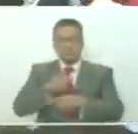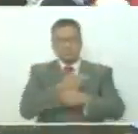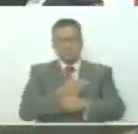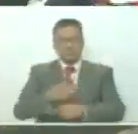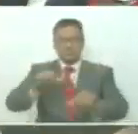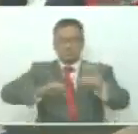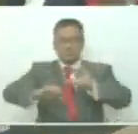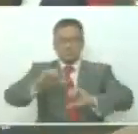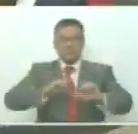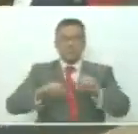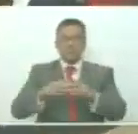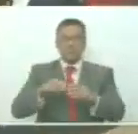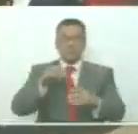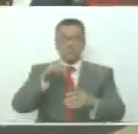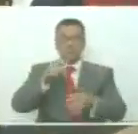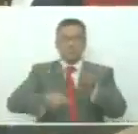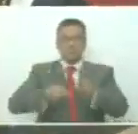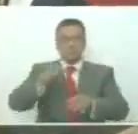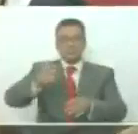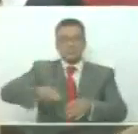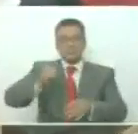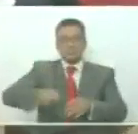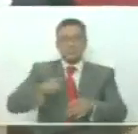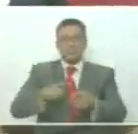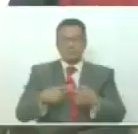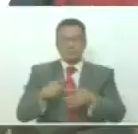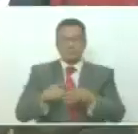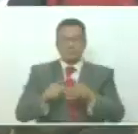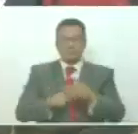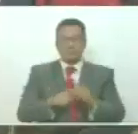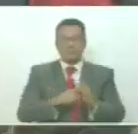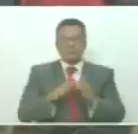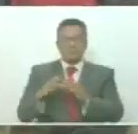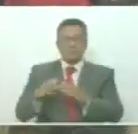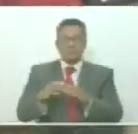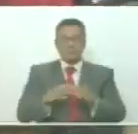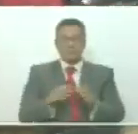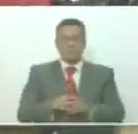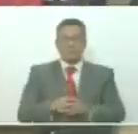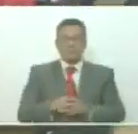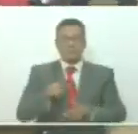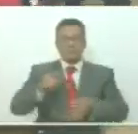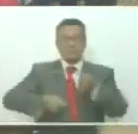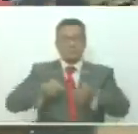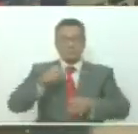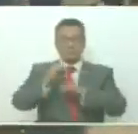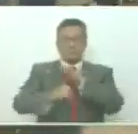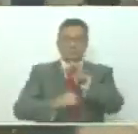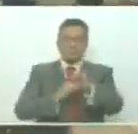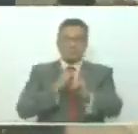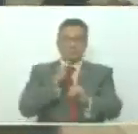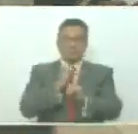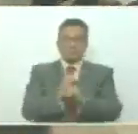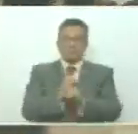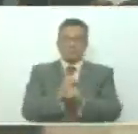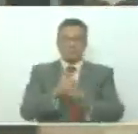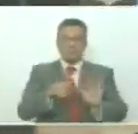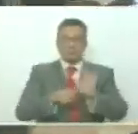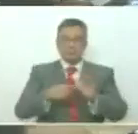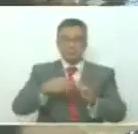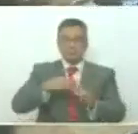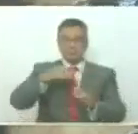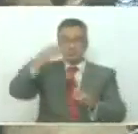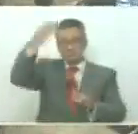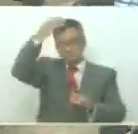Químicas, Corte Penal Internacional y otros organismos y tribunales internacionales ante el Reino de